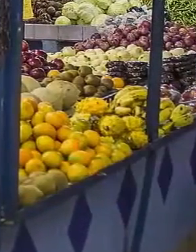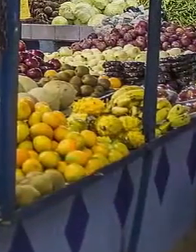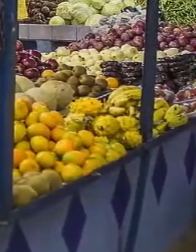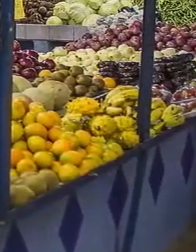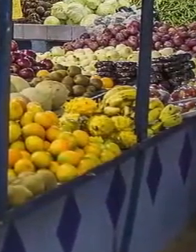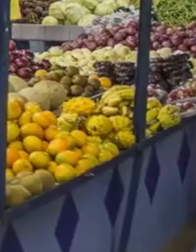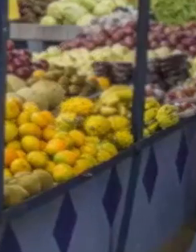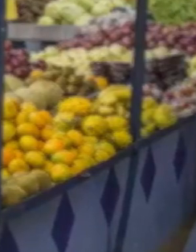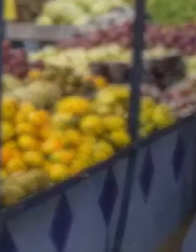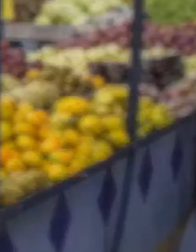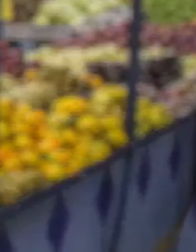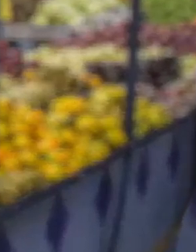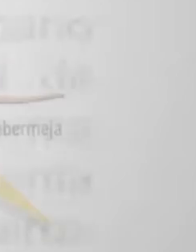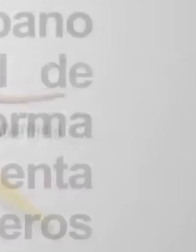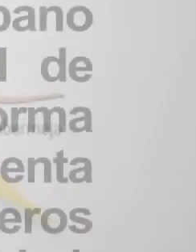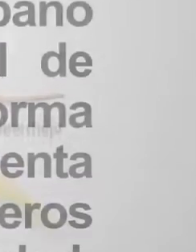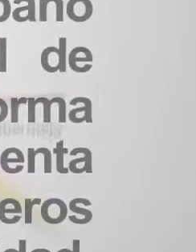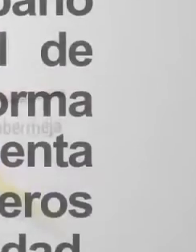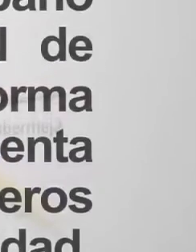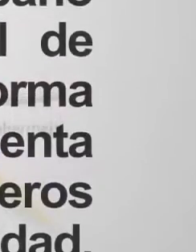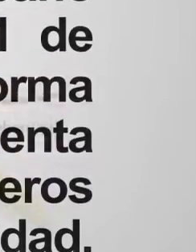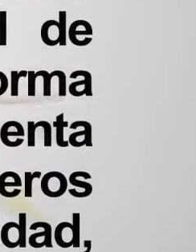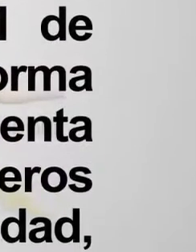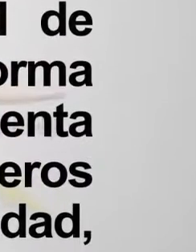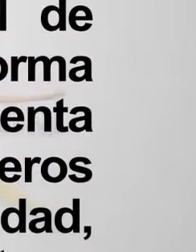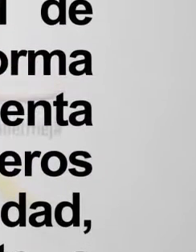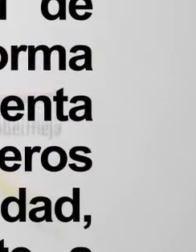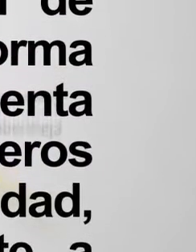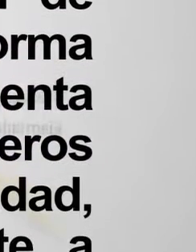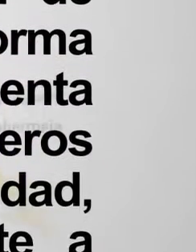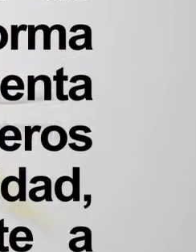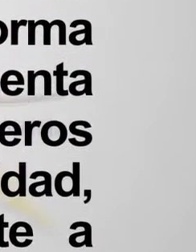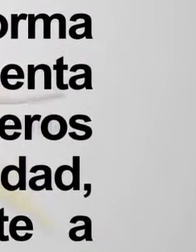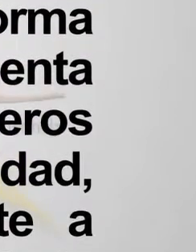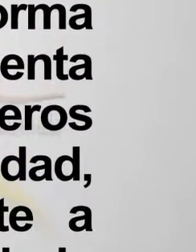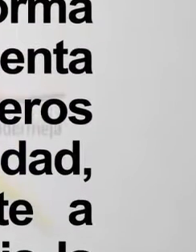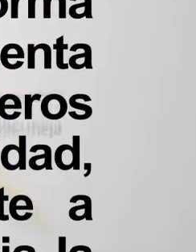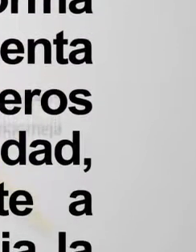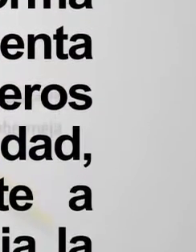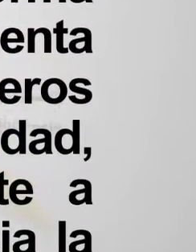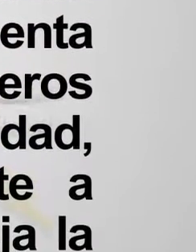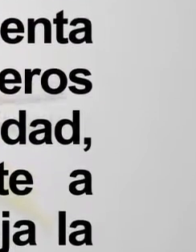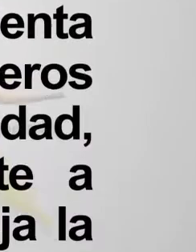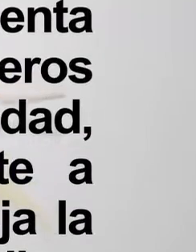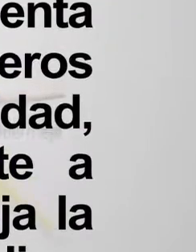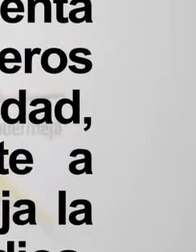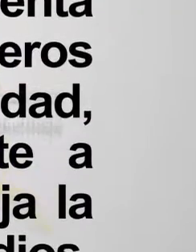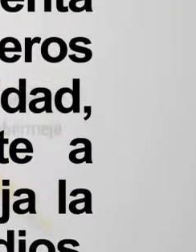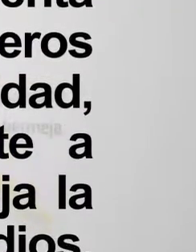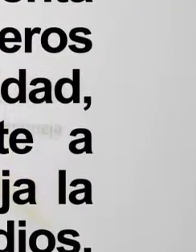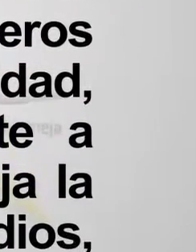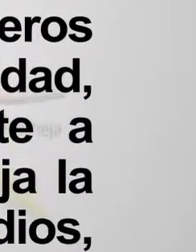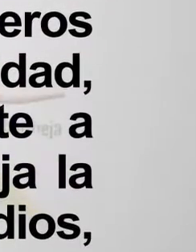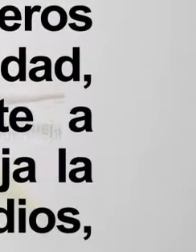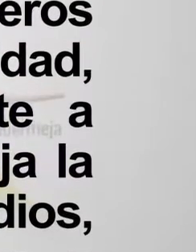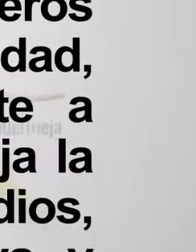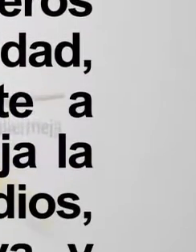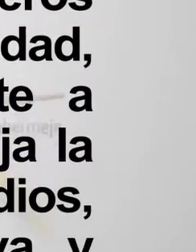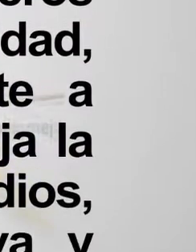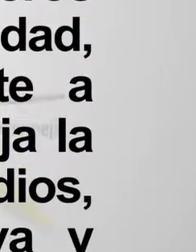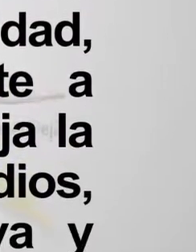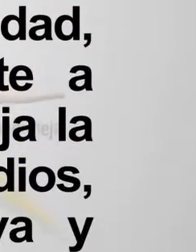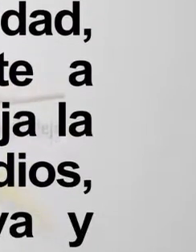su inquilinos. La empresa de desarrollo urbano y vivienda de interés social de Barranca Bermeja, EDUBA, informa al público en general que no cuenta